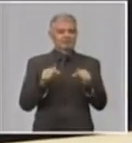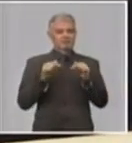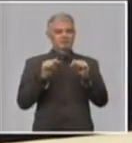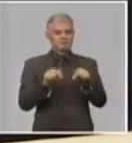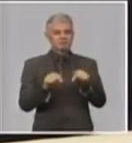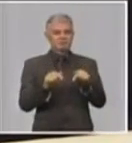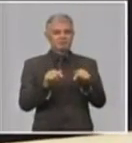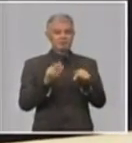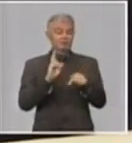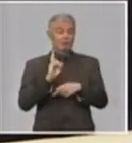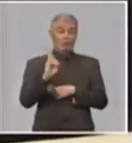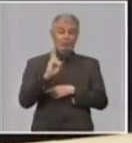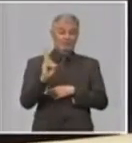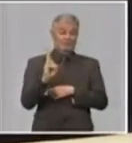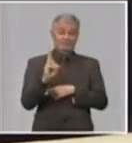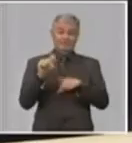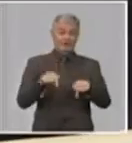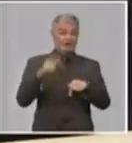de esta urgencia para